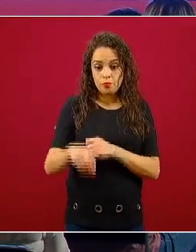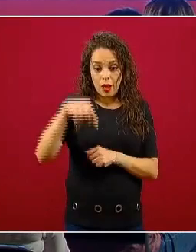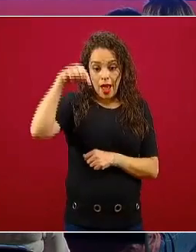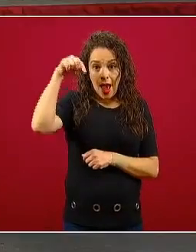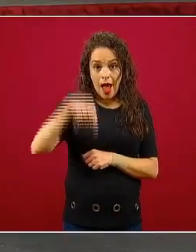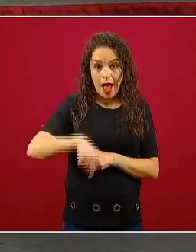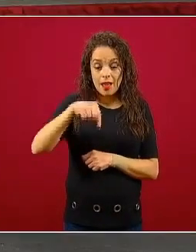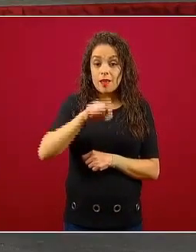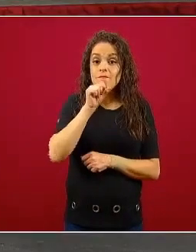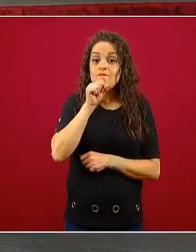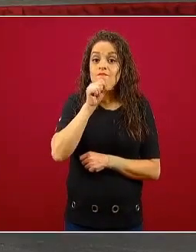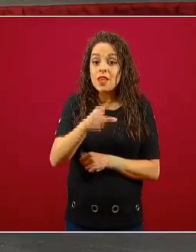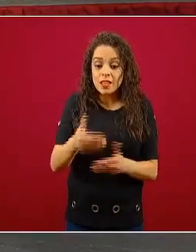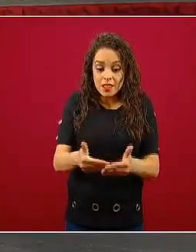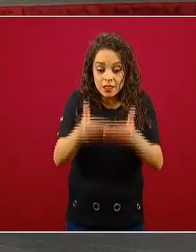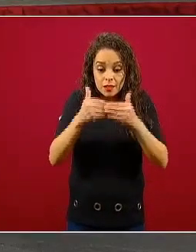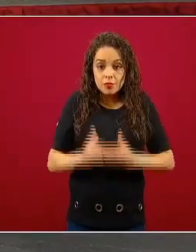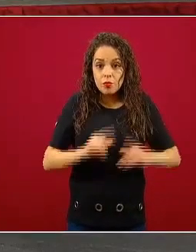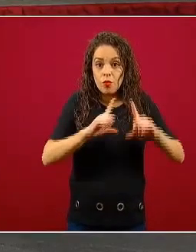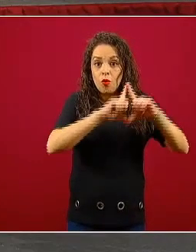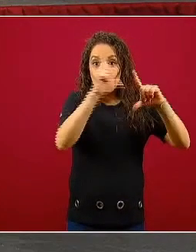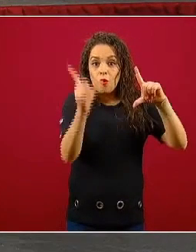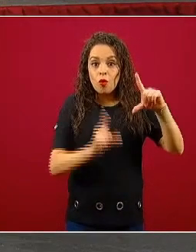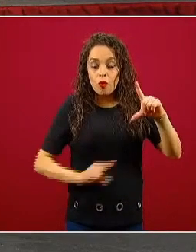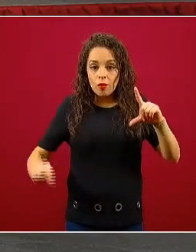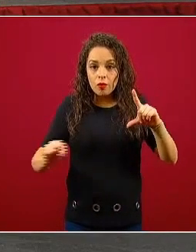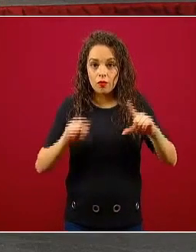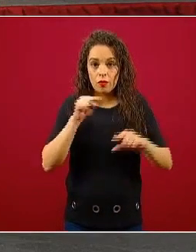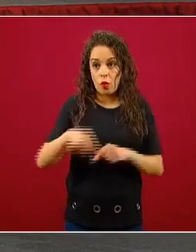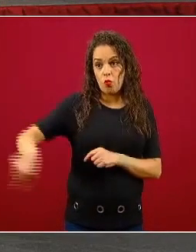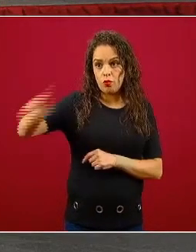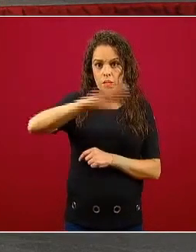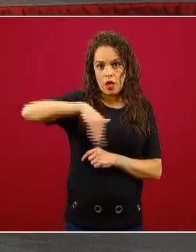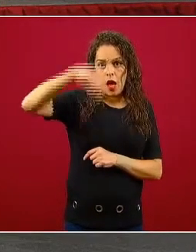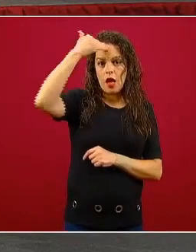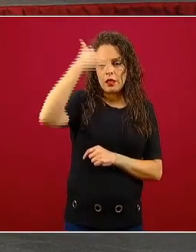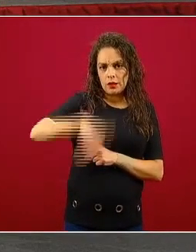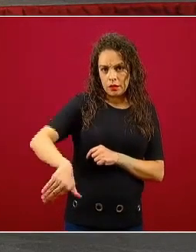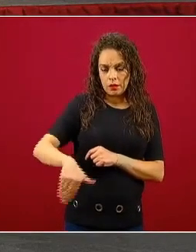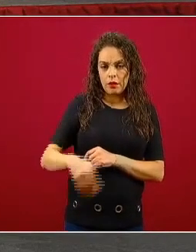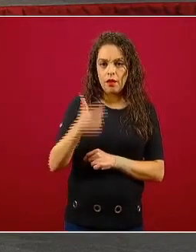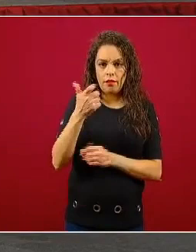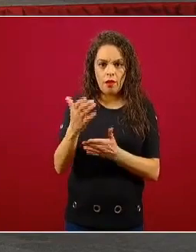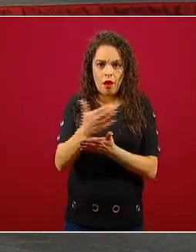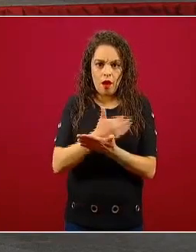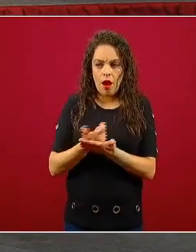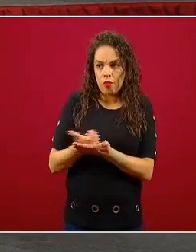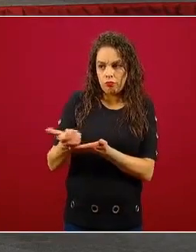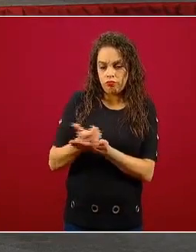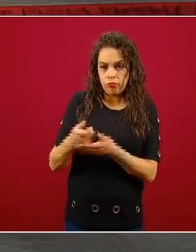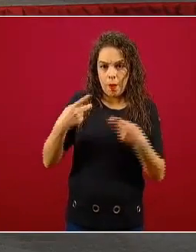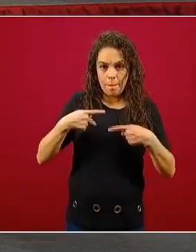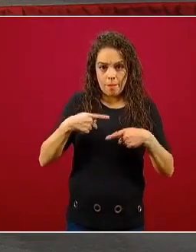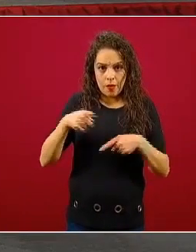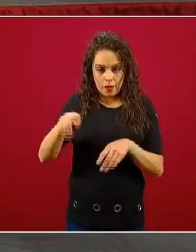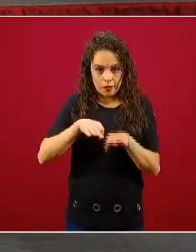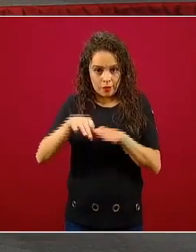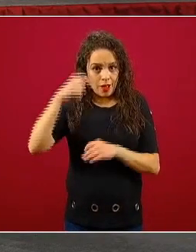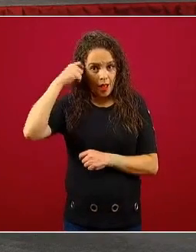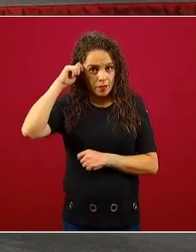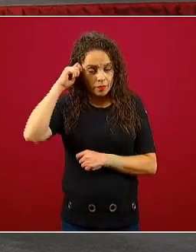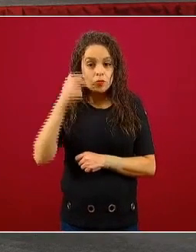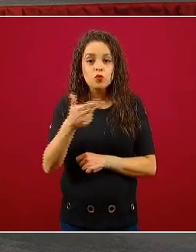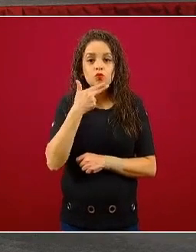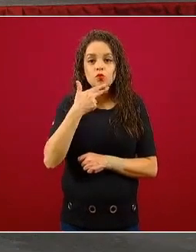en ese sentido también sabemos que gran parte del salario de las trabajadoras del hogar lo ocupan